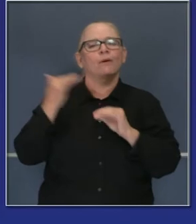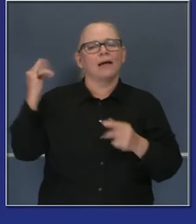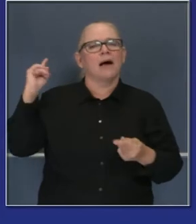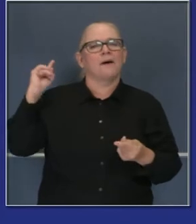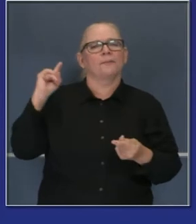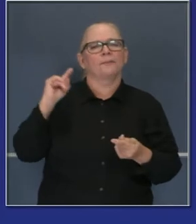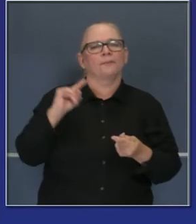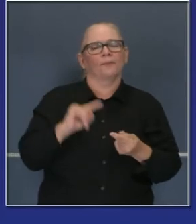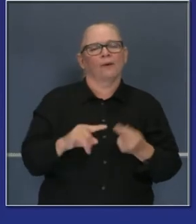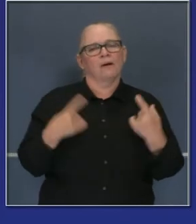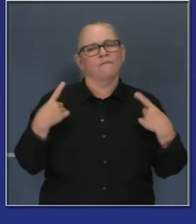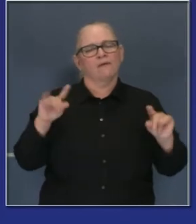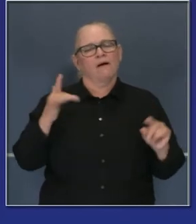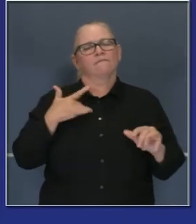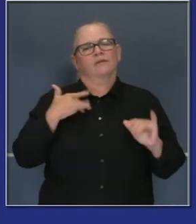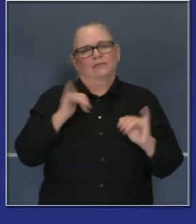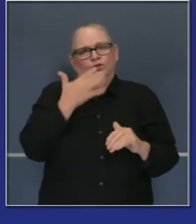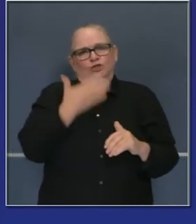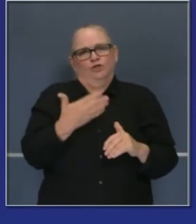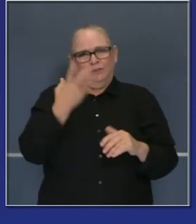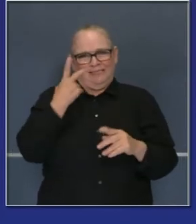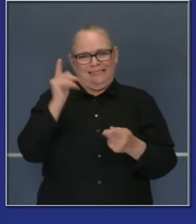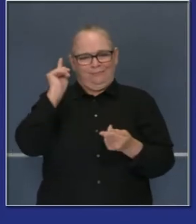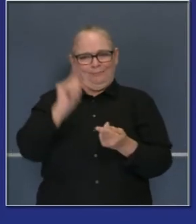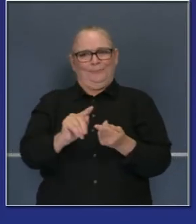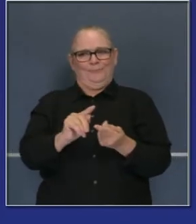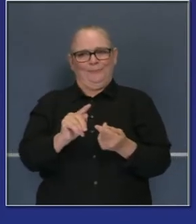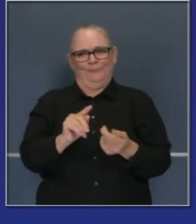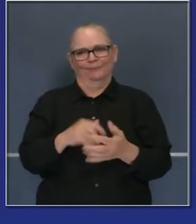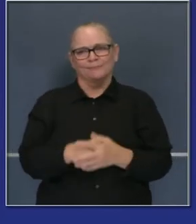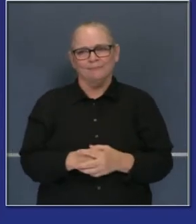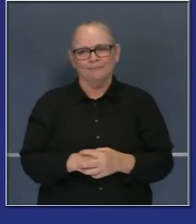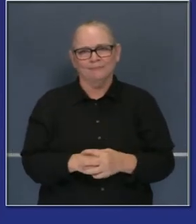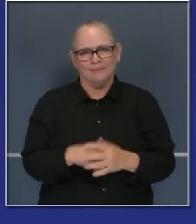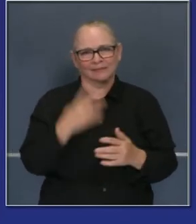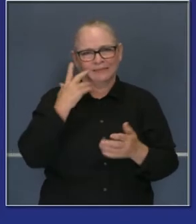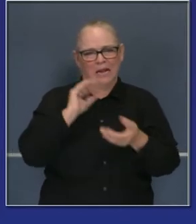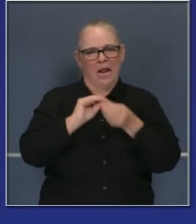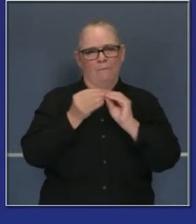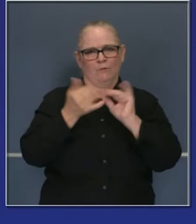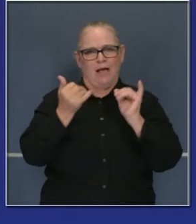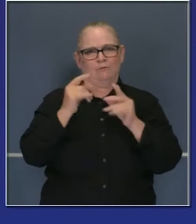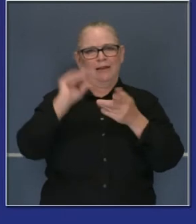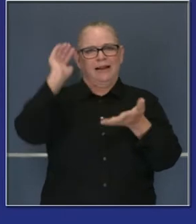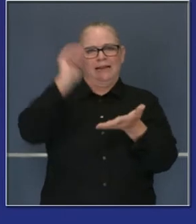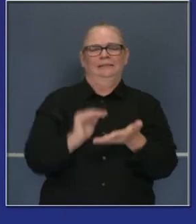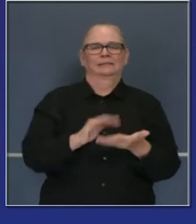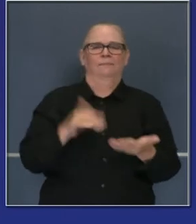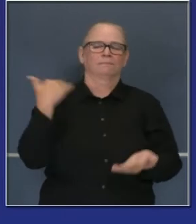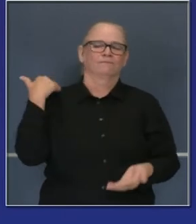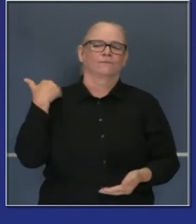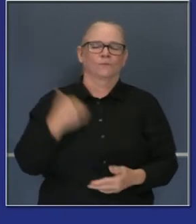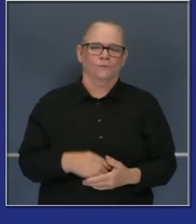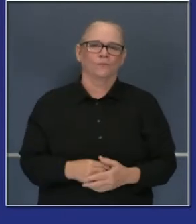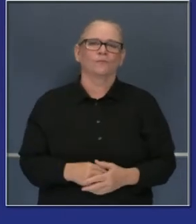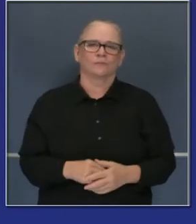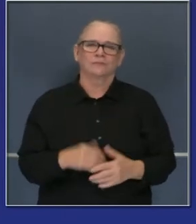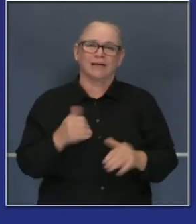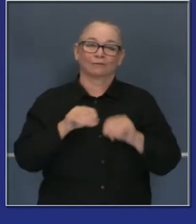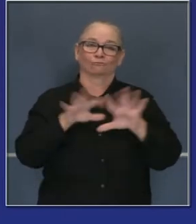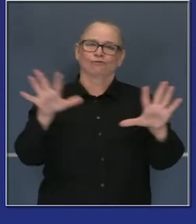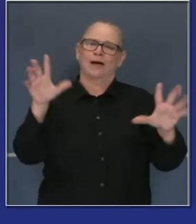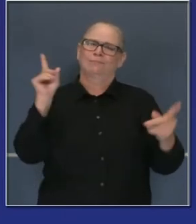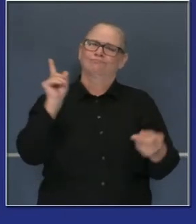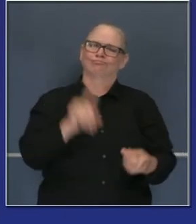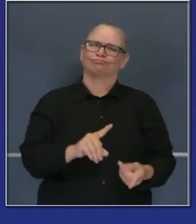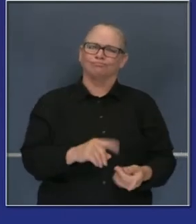ahora dándole la estamos llegando a la recta final en la supresión en este caso de transmisiones de ccoo medicina